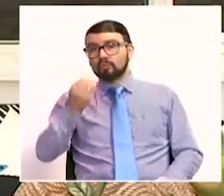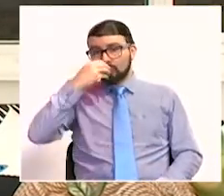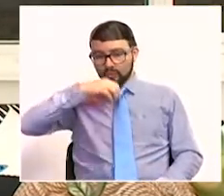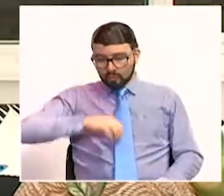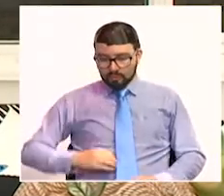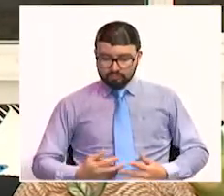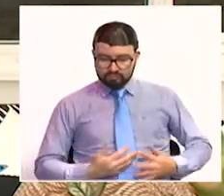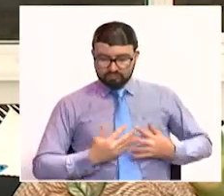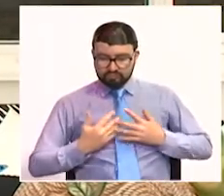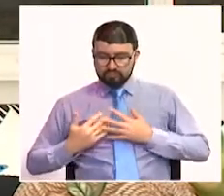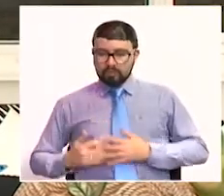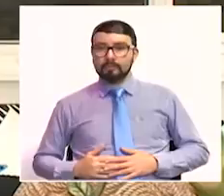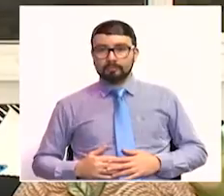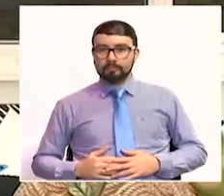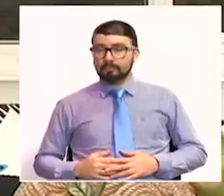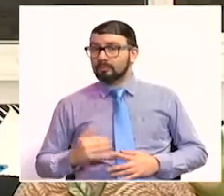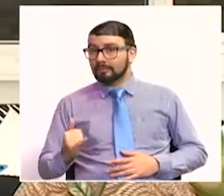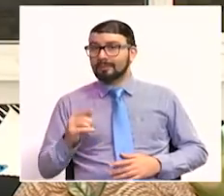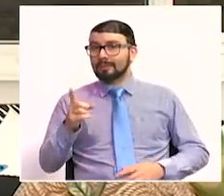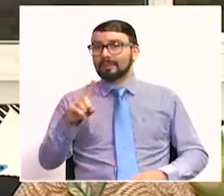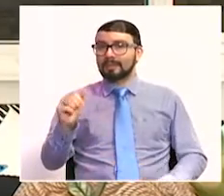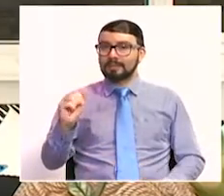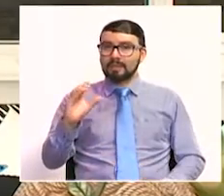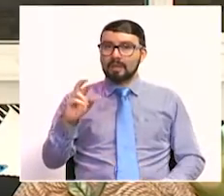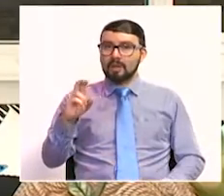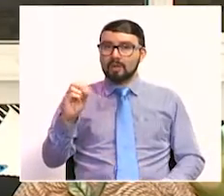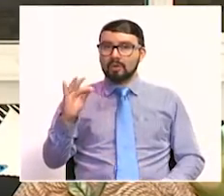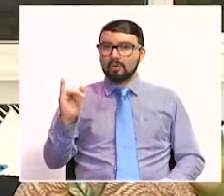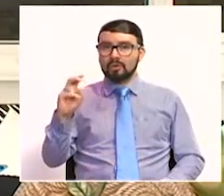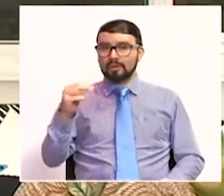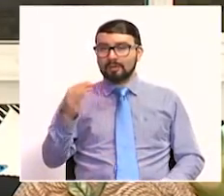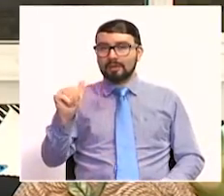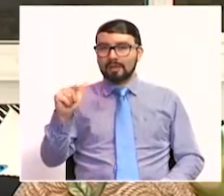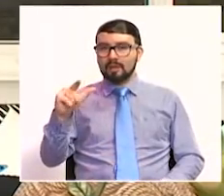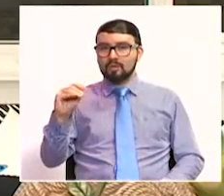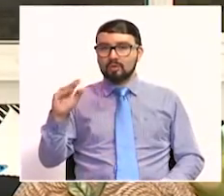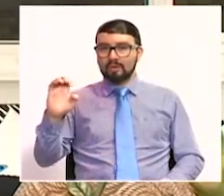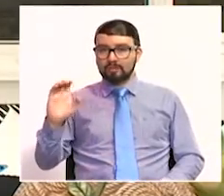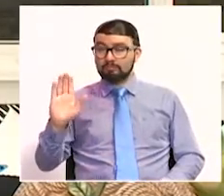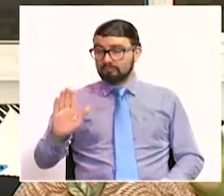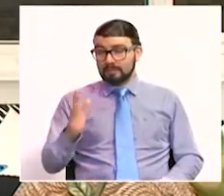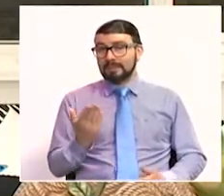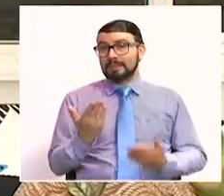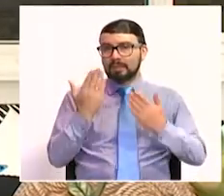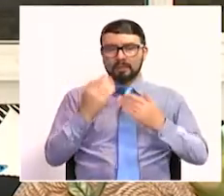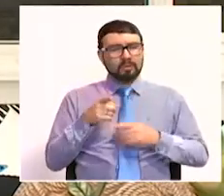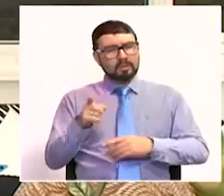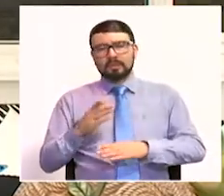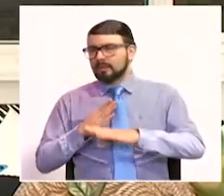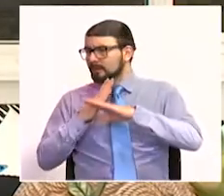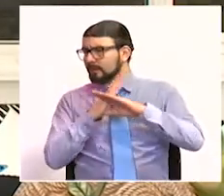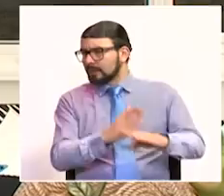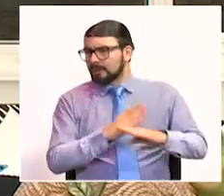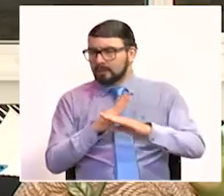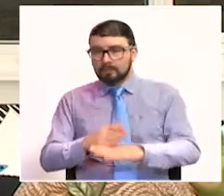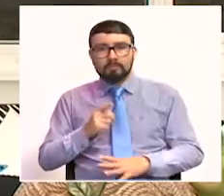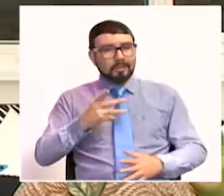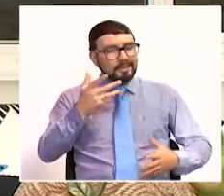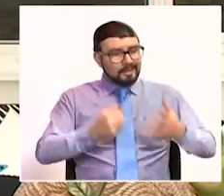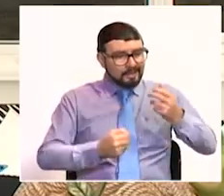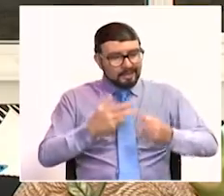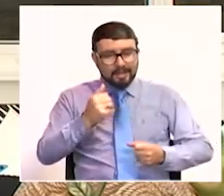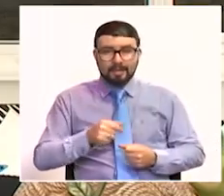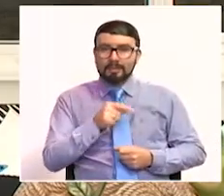Acrotina Aloe, 3 productos que les van a mejorar el colon, y suspendan definitivamente en este caso los lácteos,